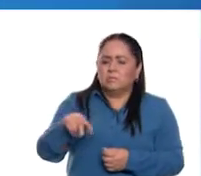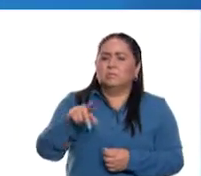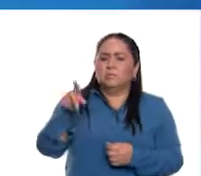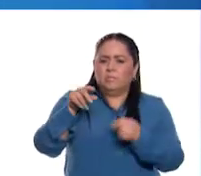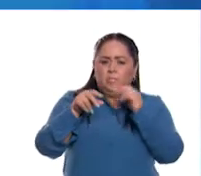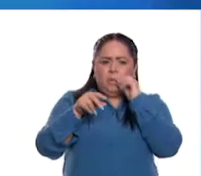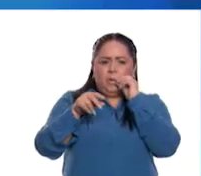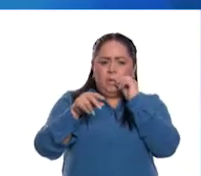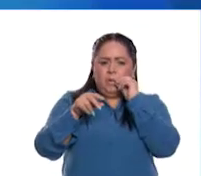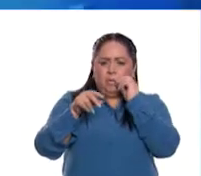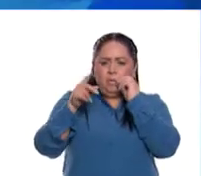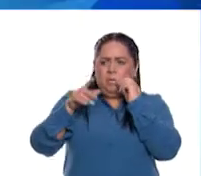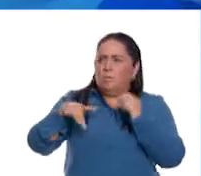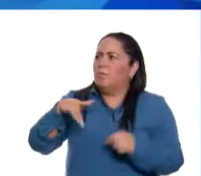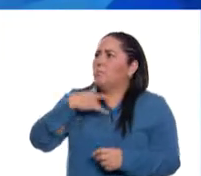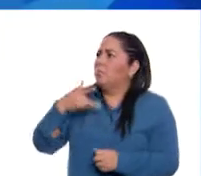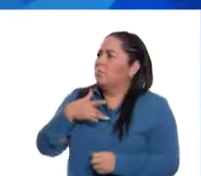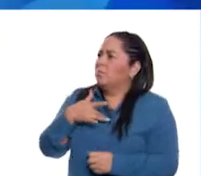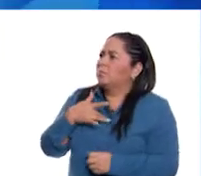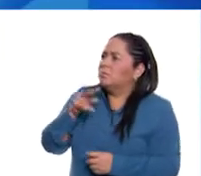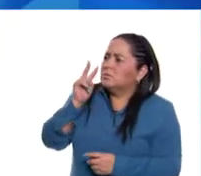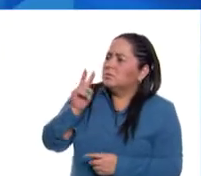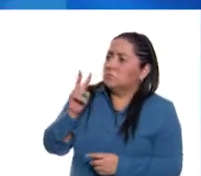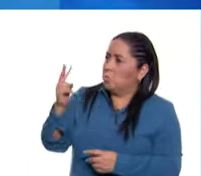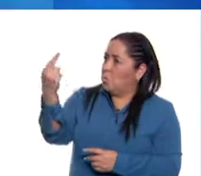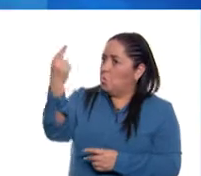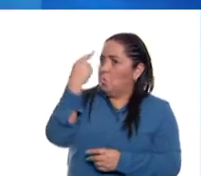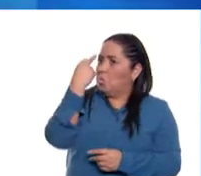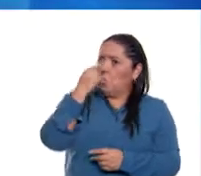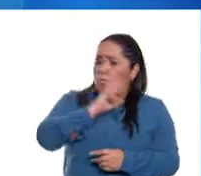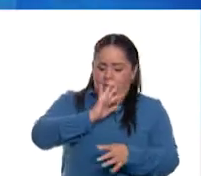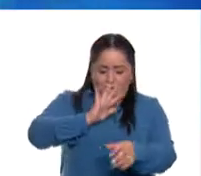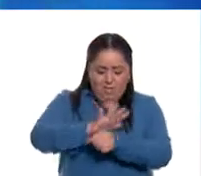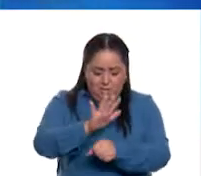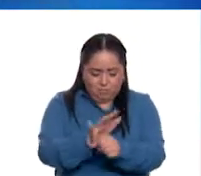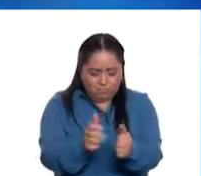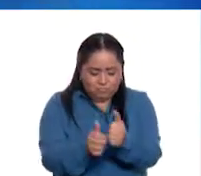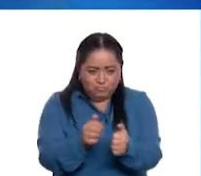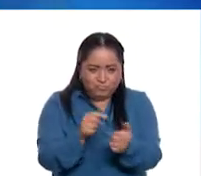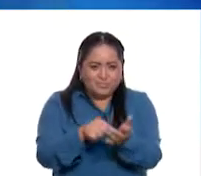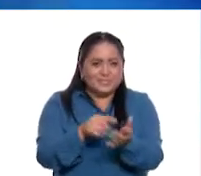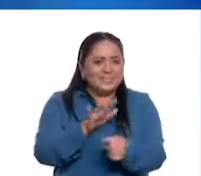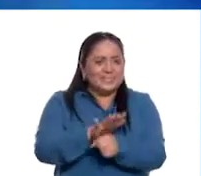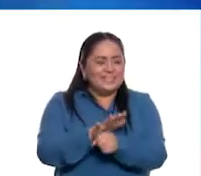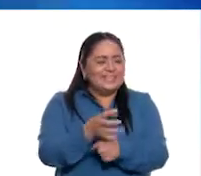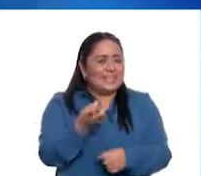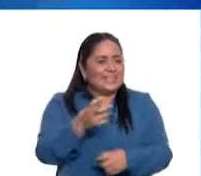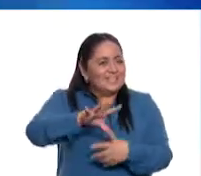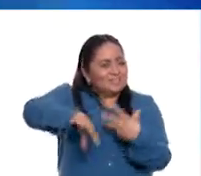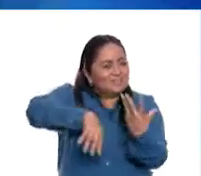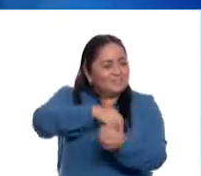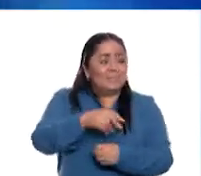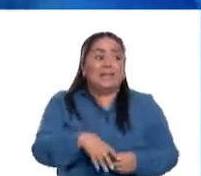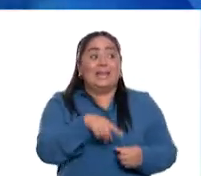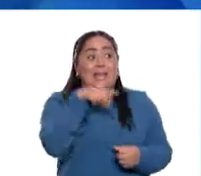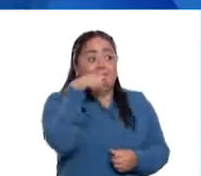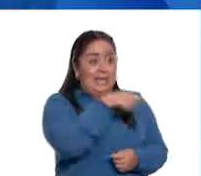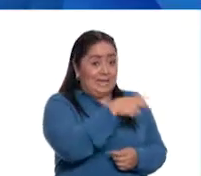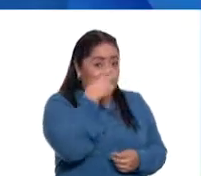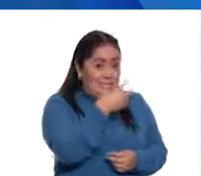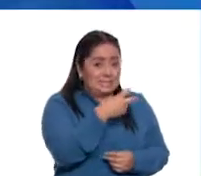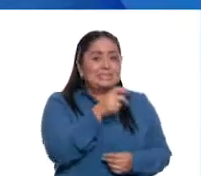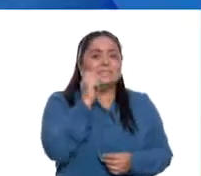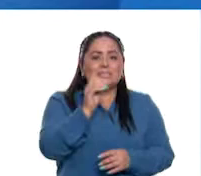que podemos expresar lo que sentimos a alguien que no puede vernos en persona y ver nuestra cara y gestos. ¡Exacto! Estos